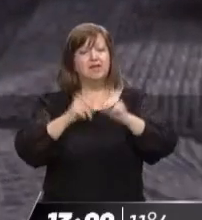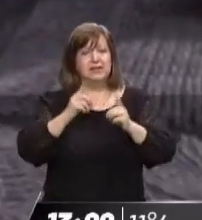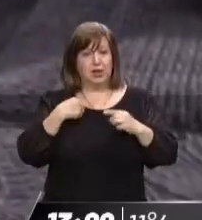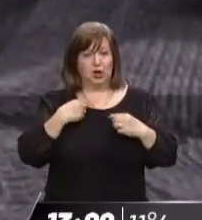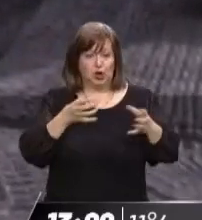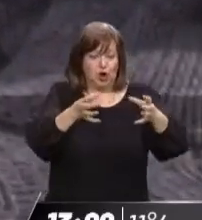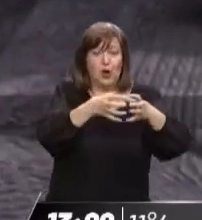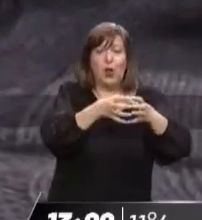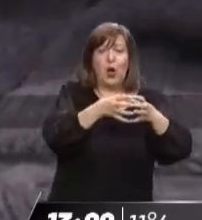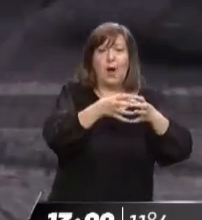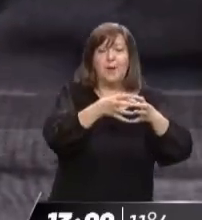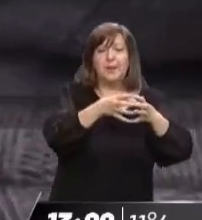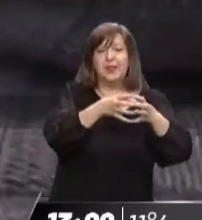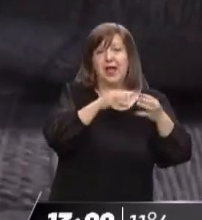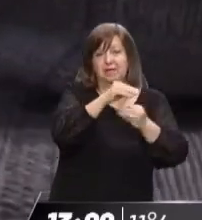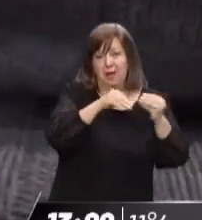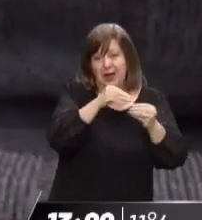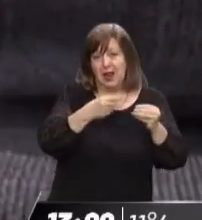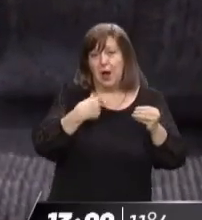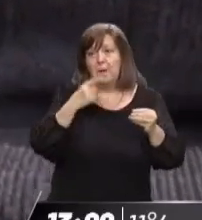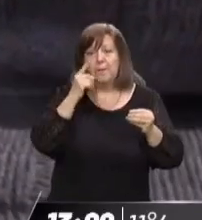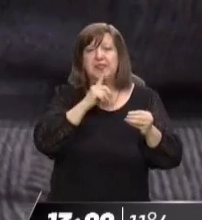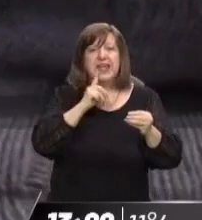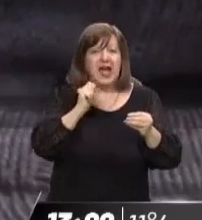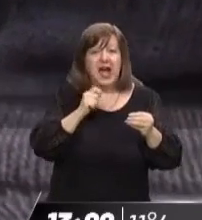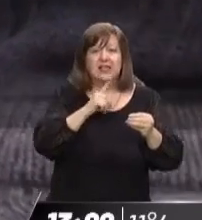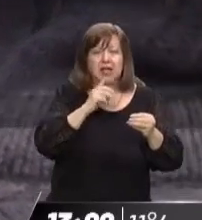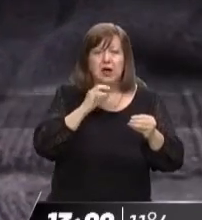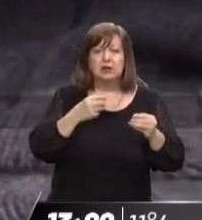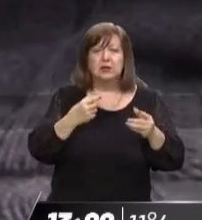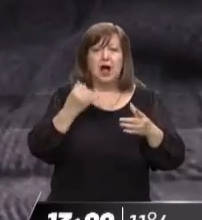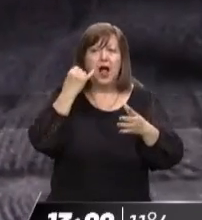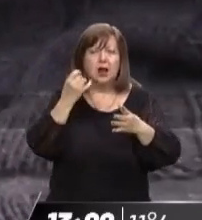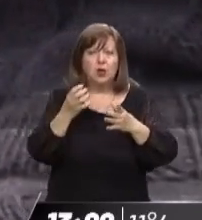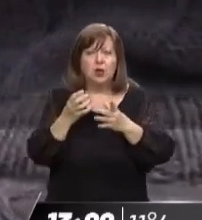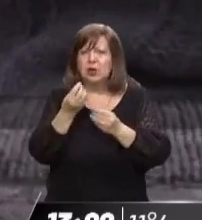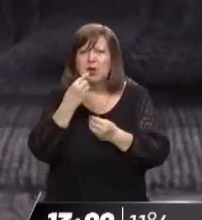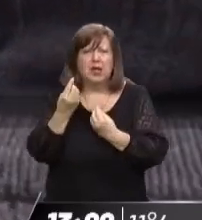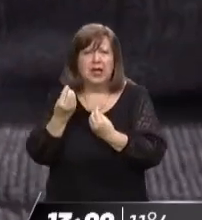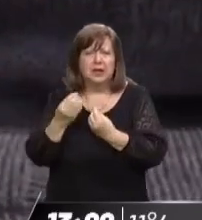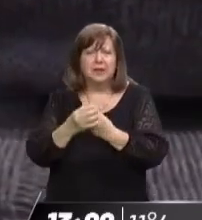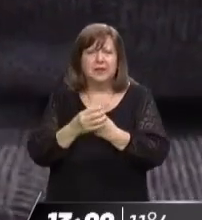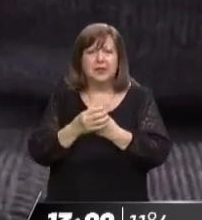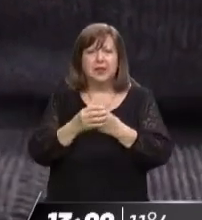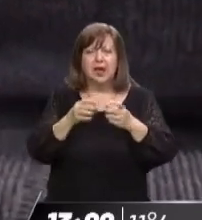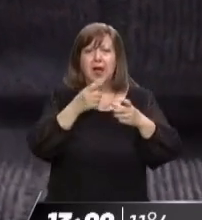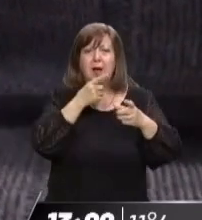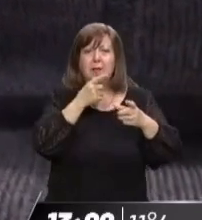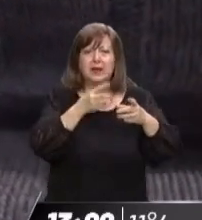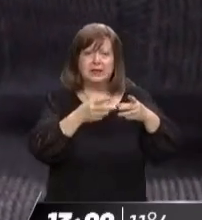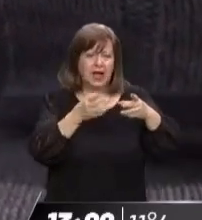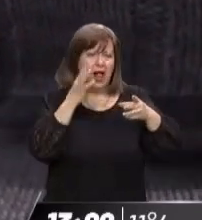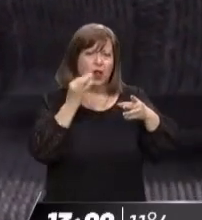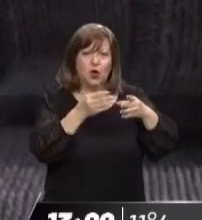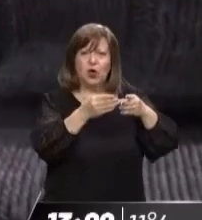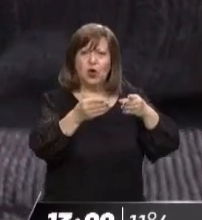veces, dicen que con una sustancia que viene como cortada o algo así,